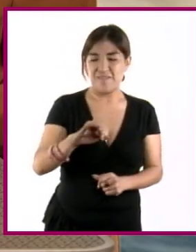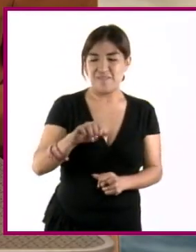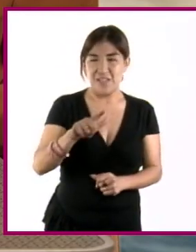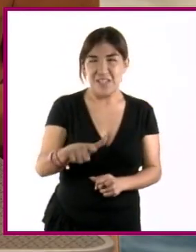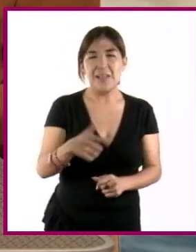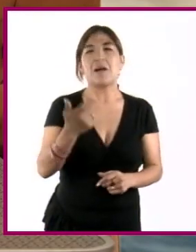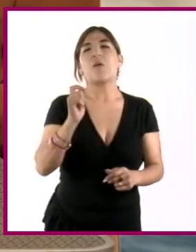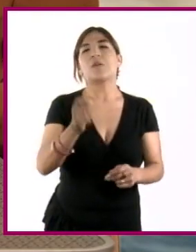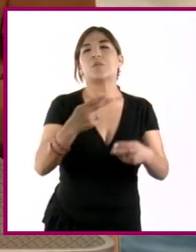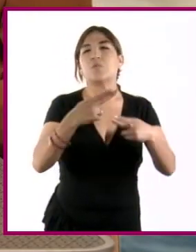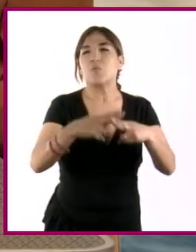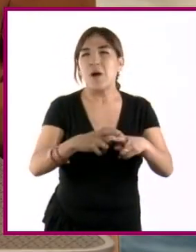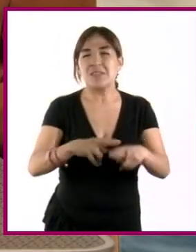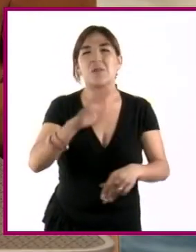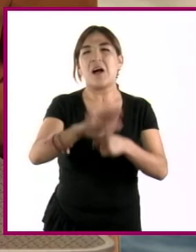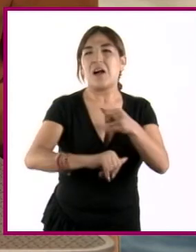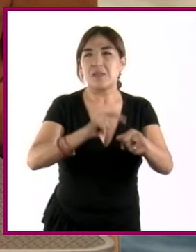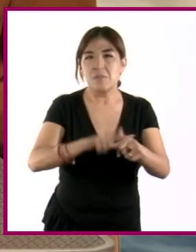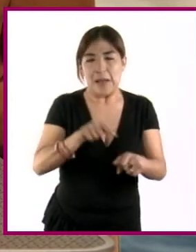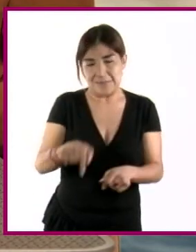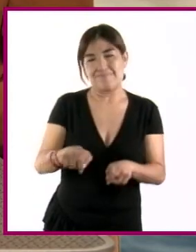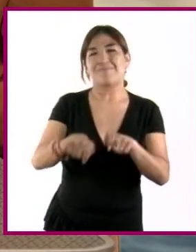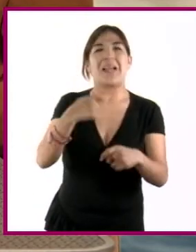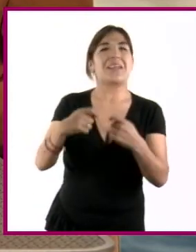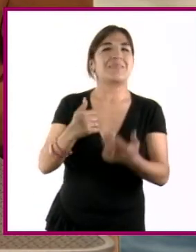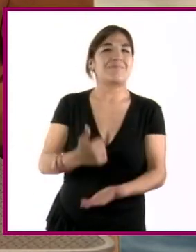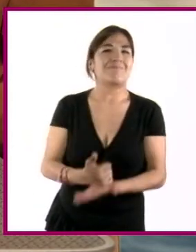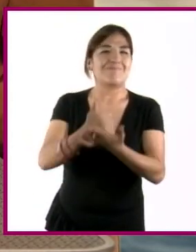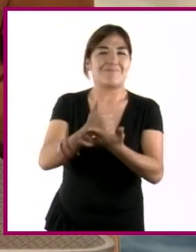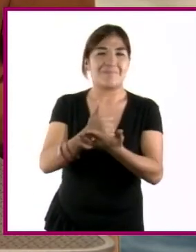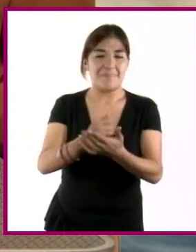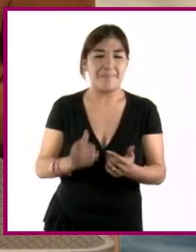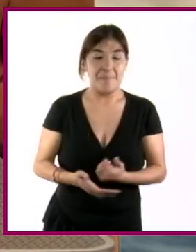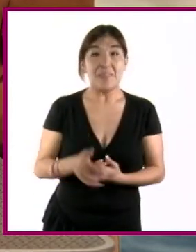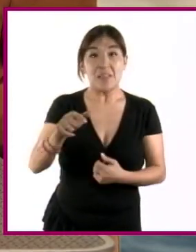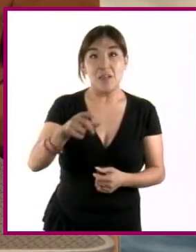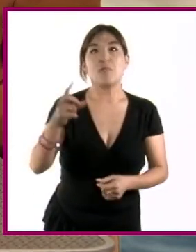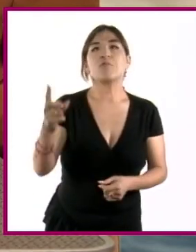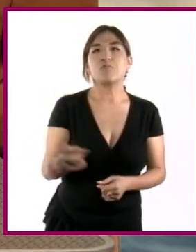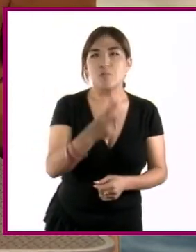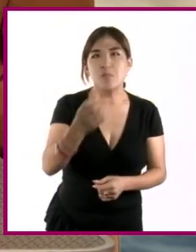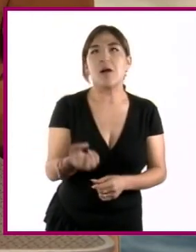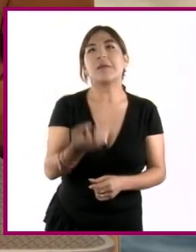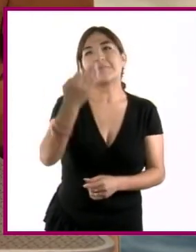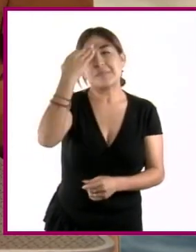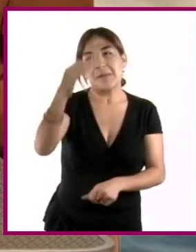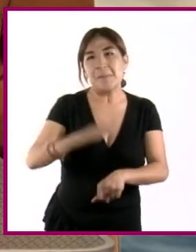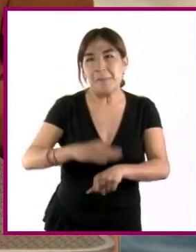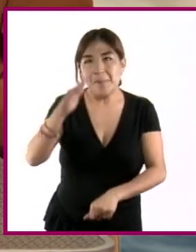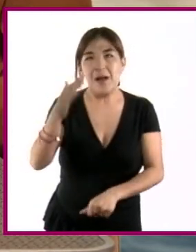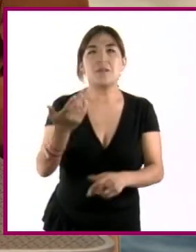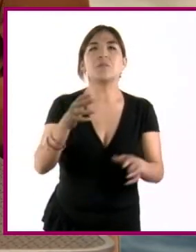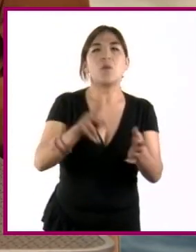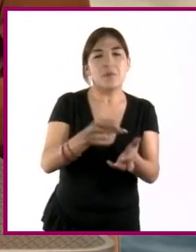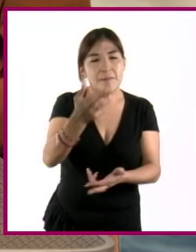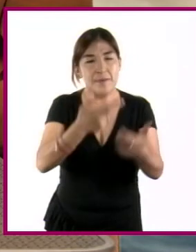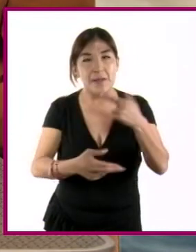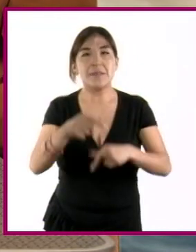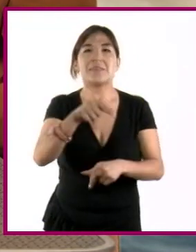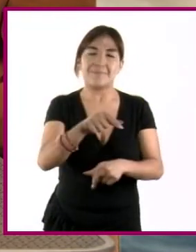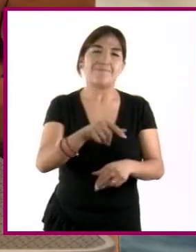animales. Bueno, eso sí, su durabilidad y versatilidad de aplicaciones reemplaza otros